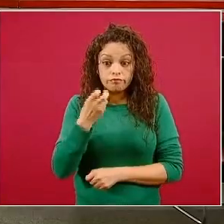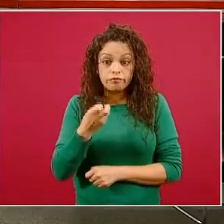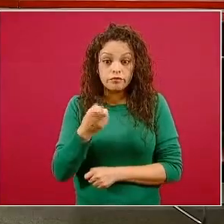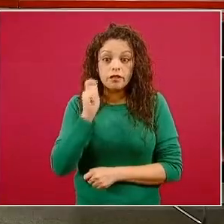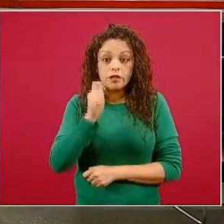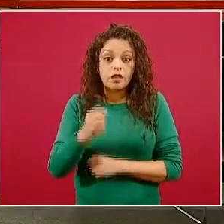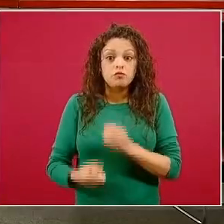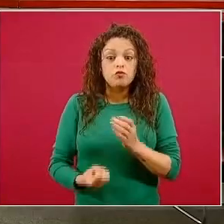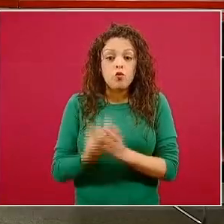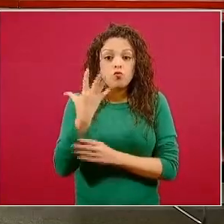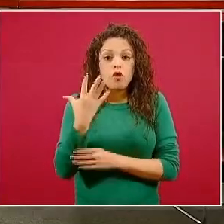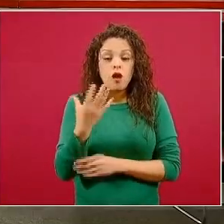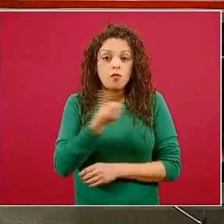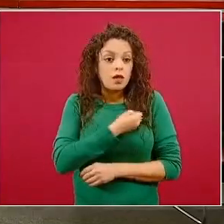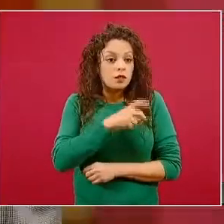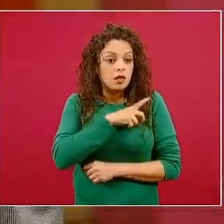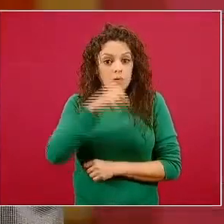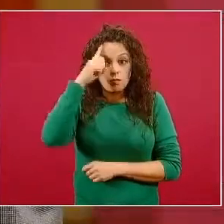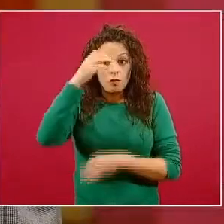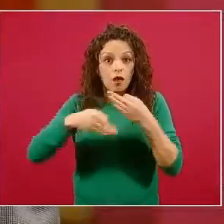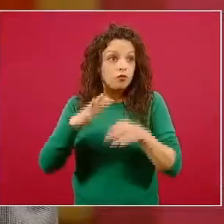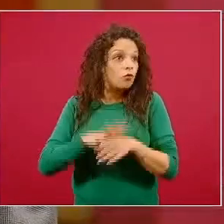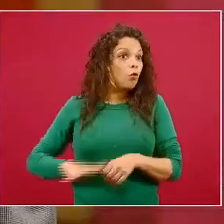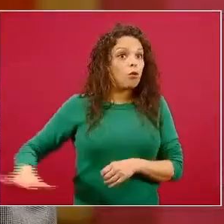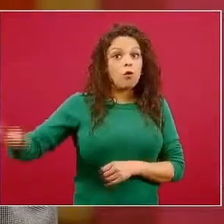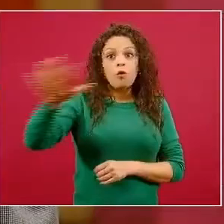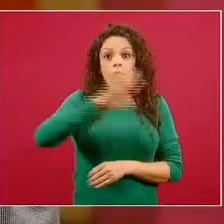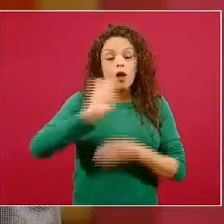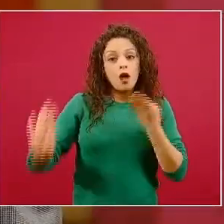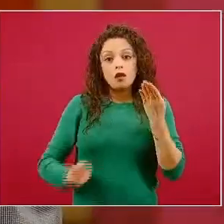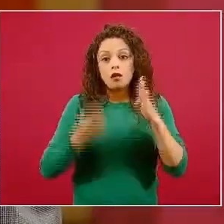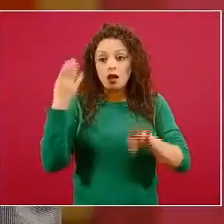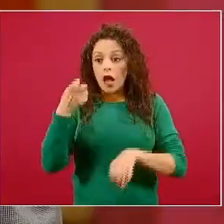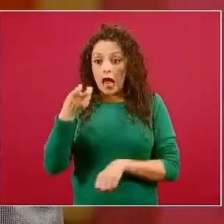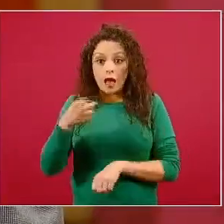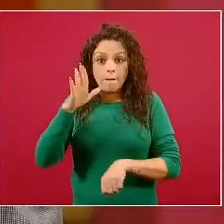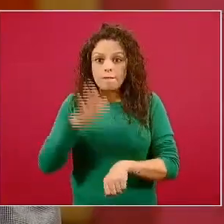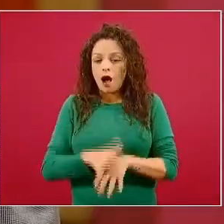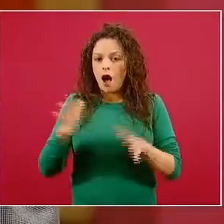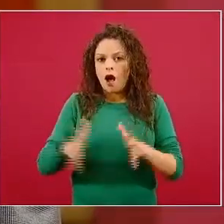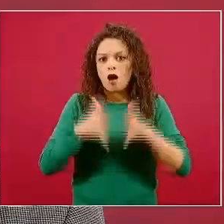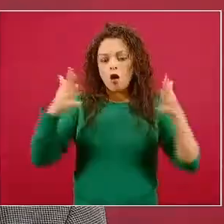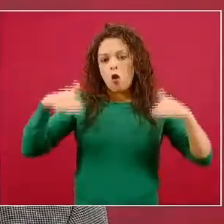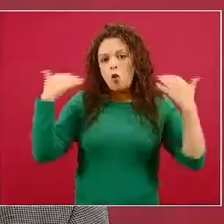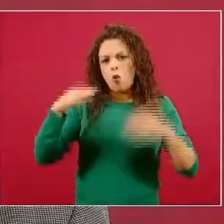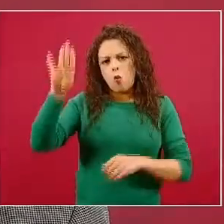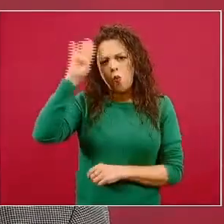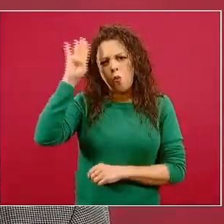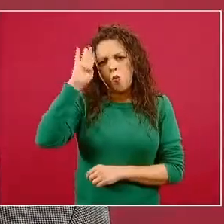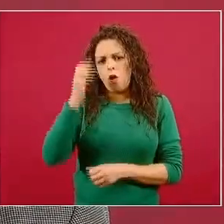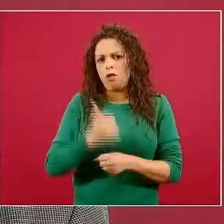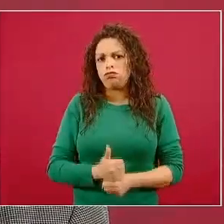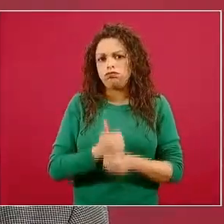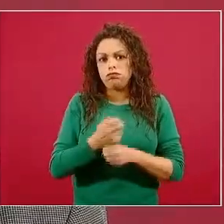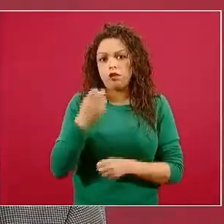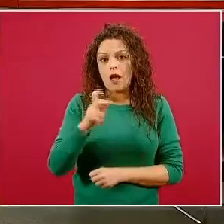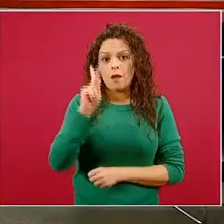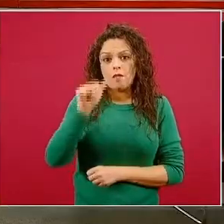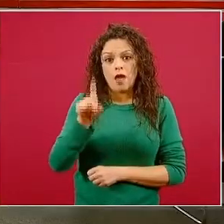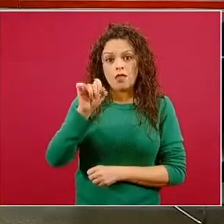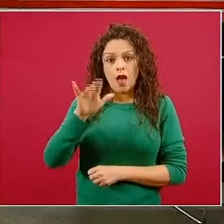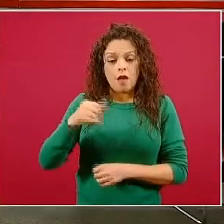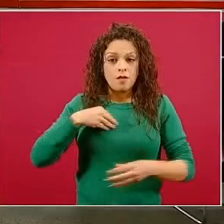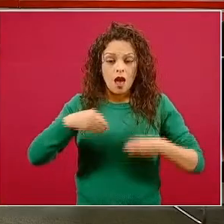como un problema de salud pública global, ha sido una de las más grandes y desastrosas pandemias y ha causado